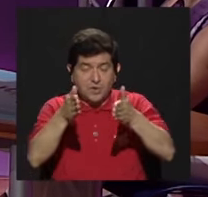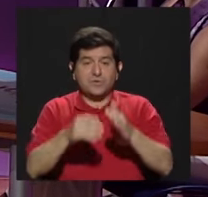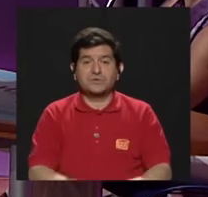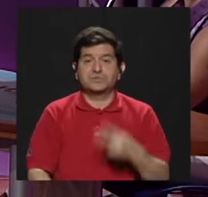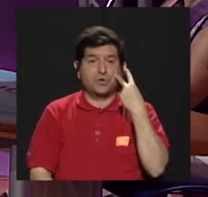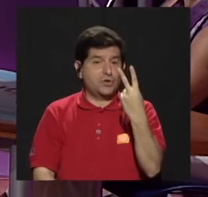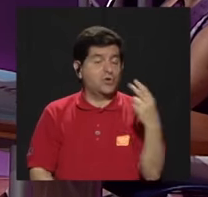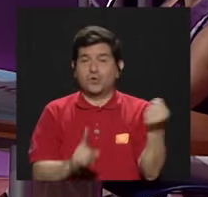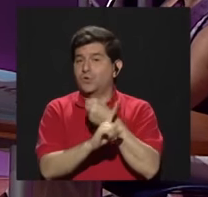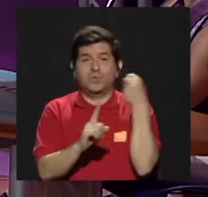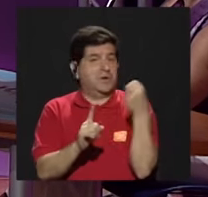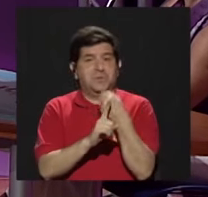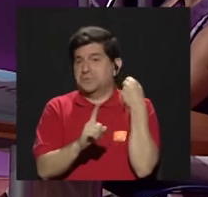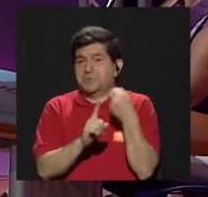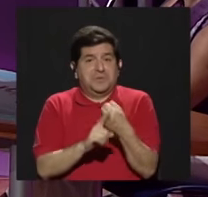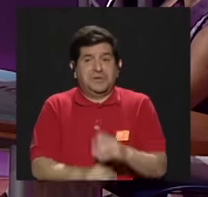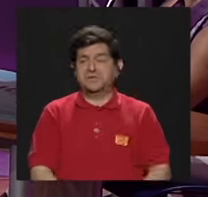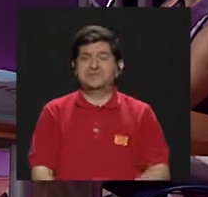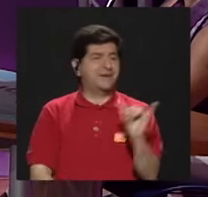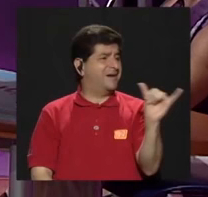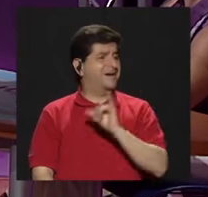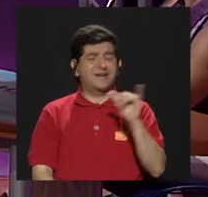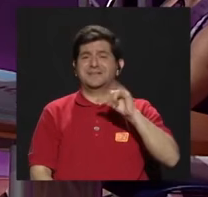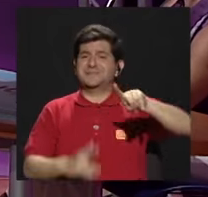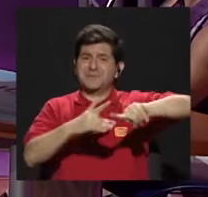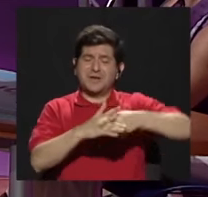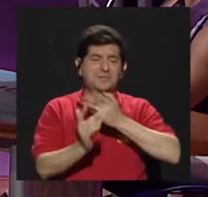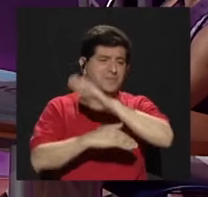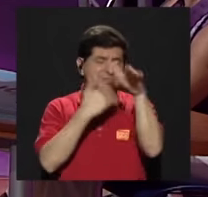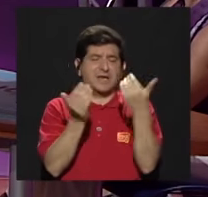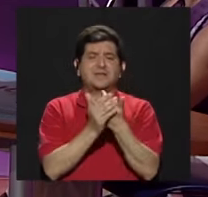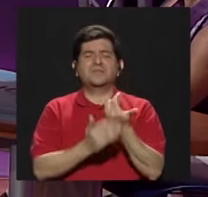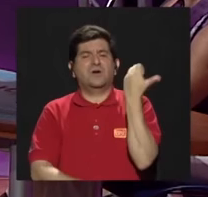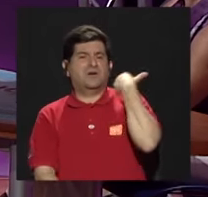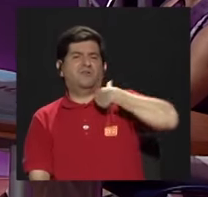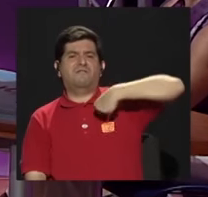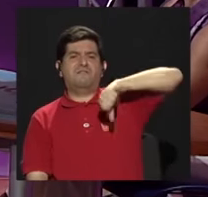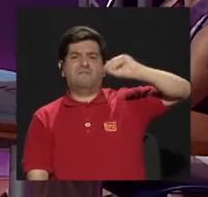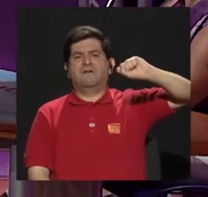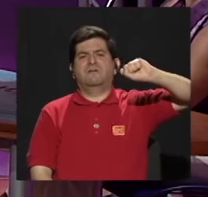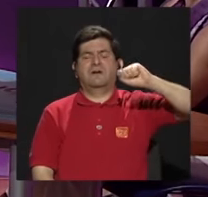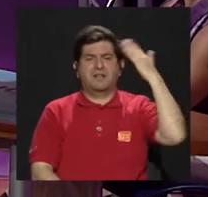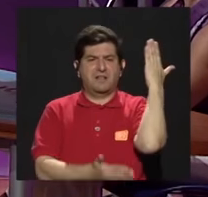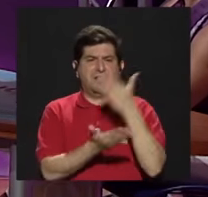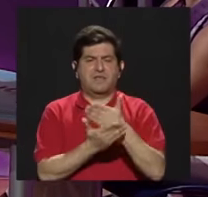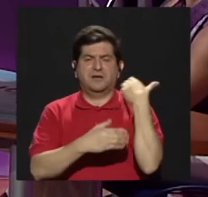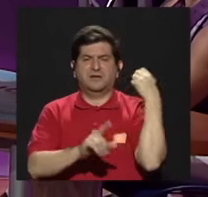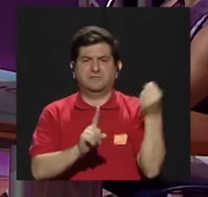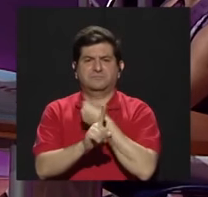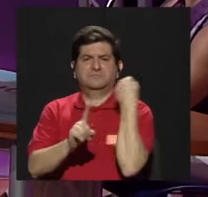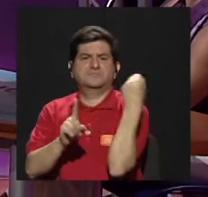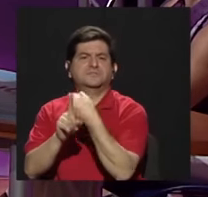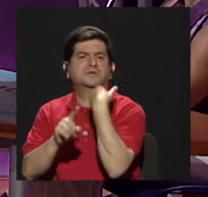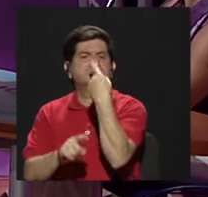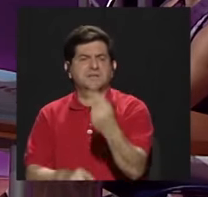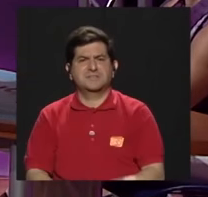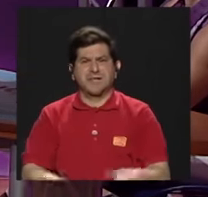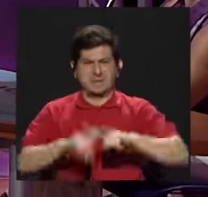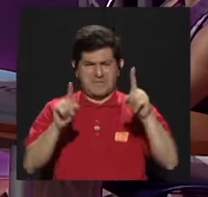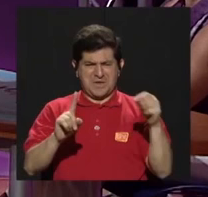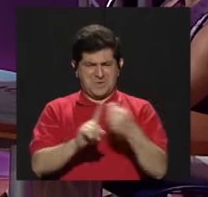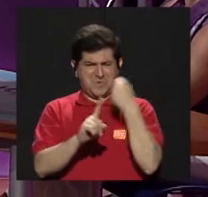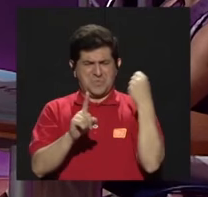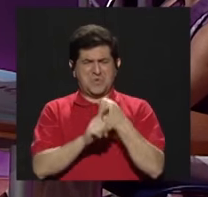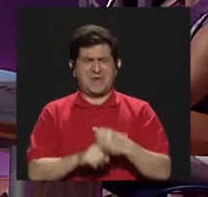eso es violencia. Es igual que cuando empezamos toda la revolución de detener la violencia, que decían, pero ¿cómo que